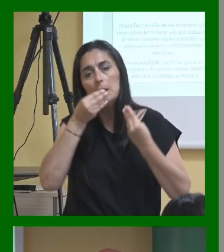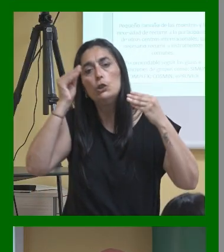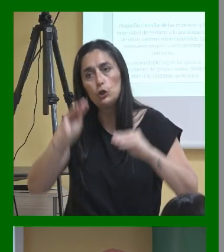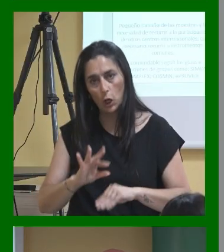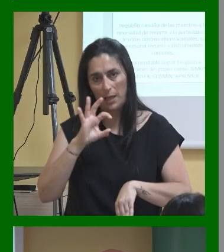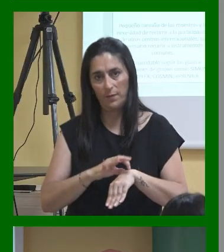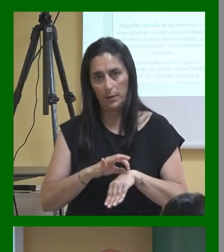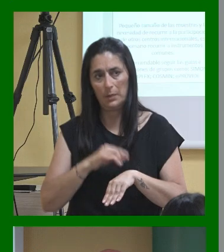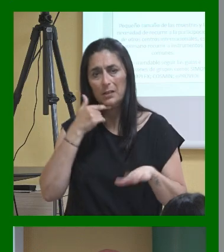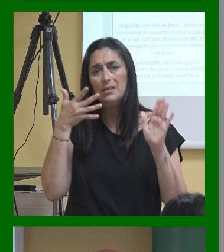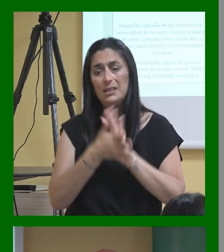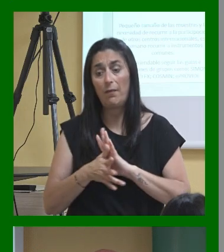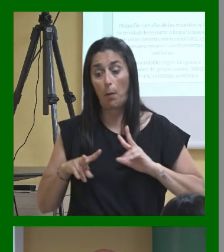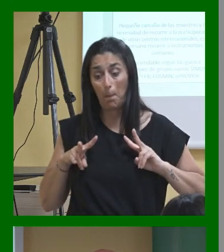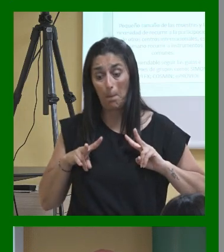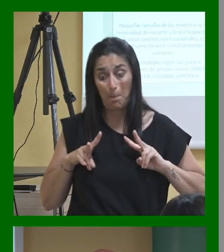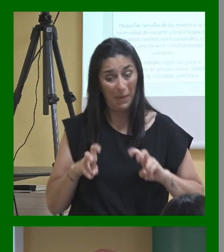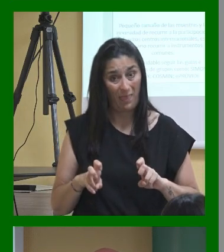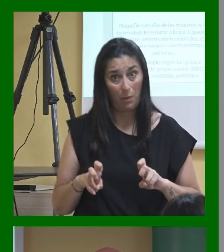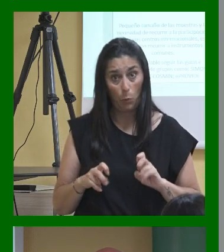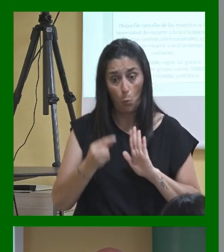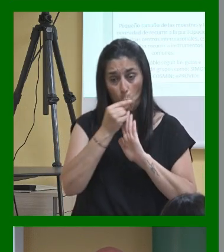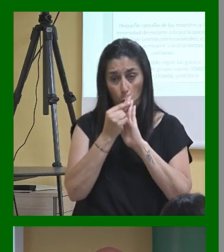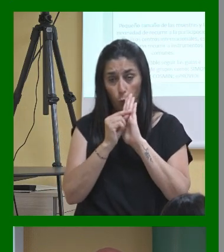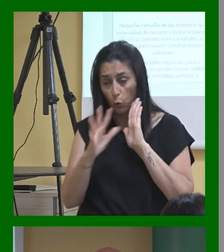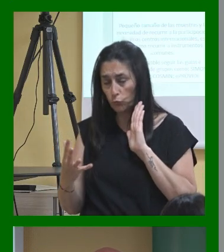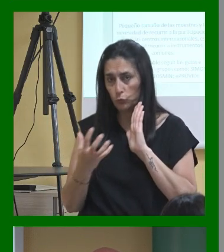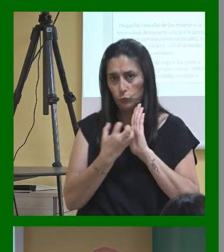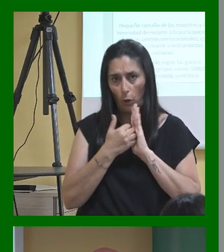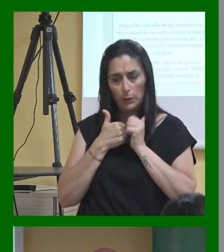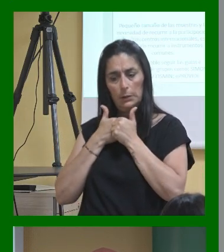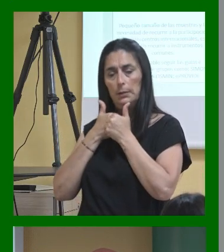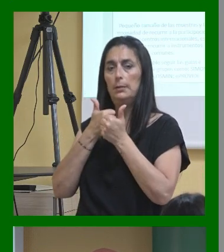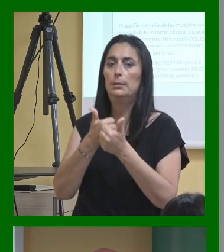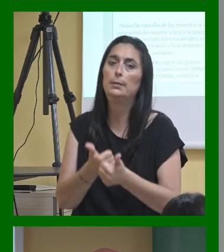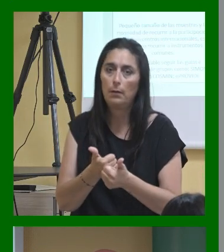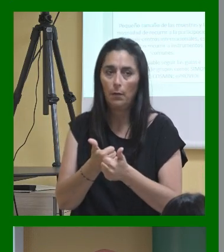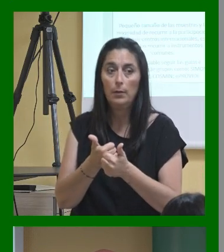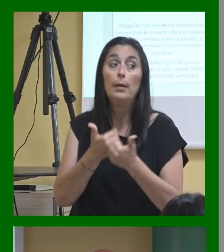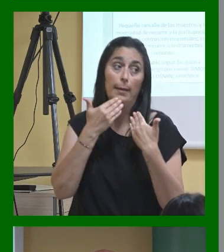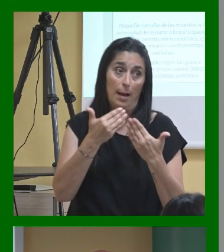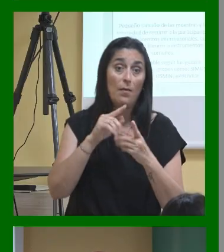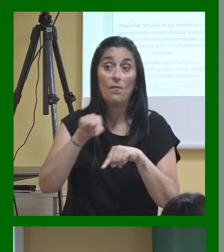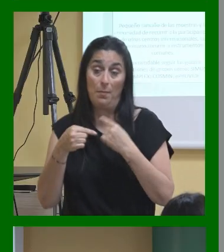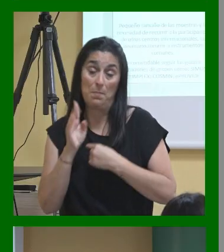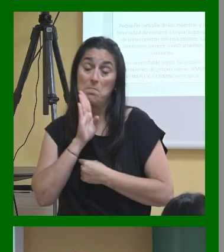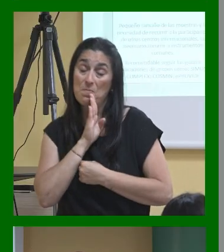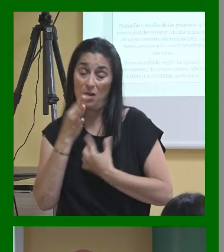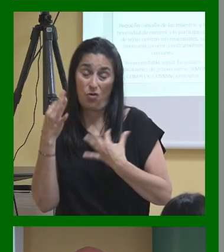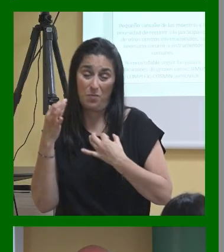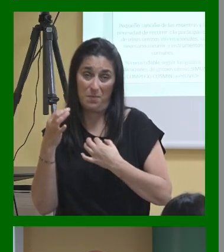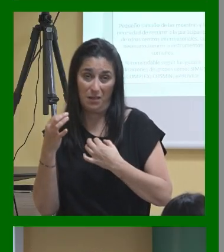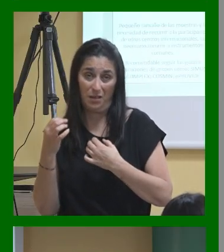significa que tenéis que hacer un seguimiento desde el principio de todos los hitos del desarrollo, lógicamente a través de la familia, que es la madre, que es la que suele